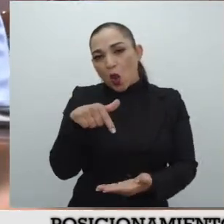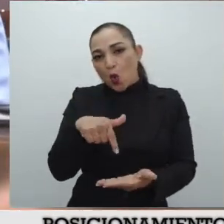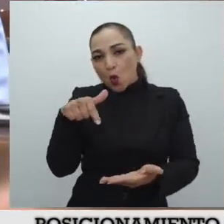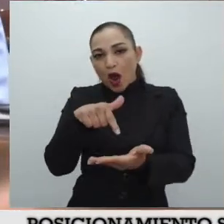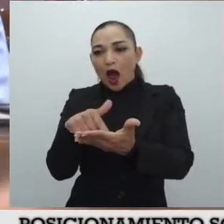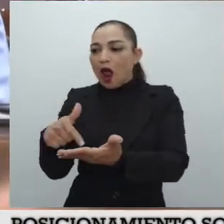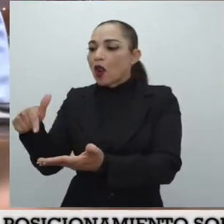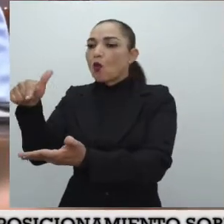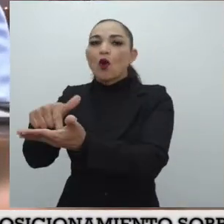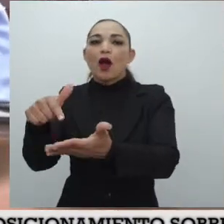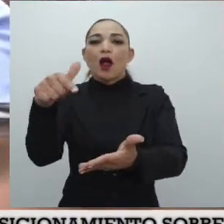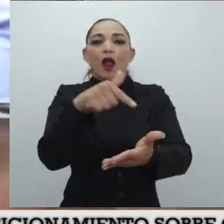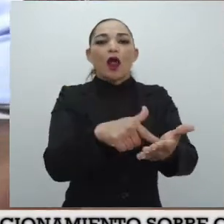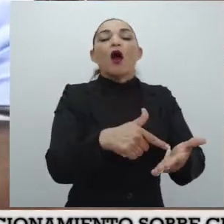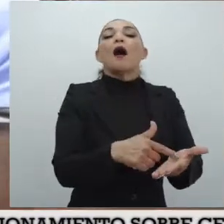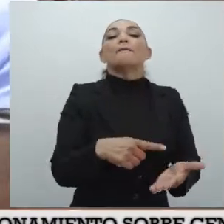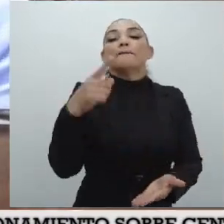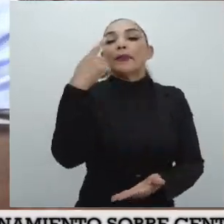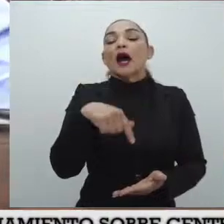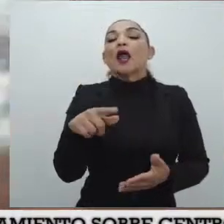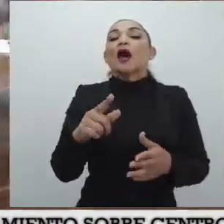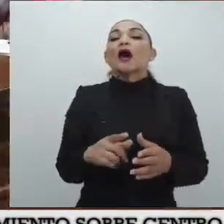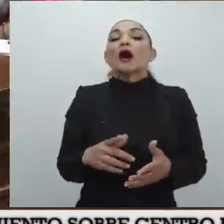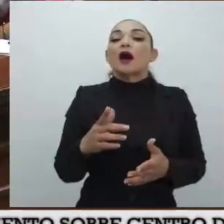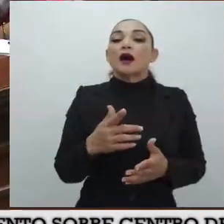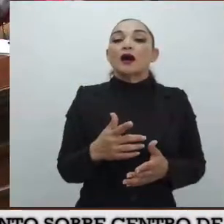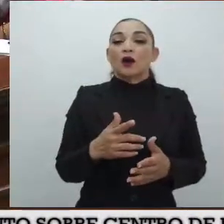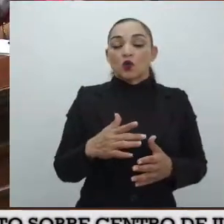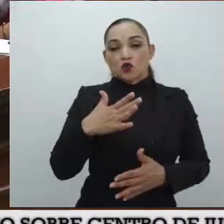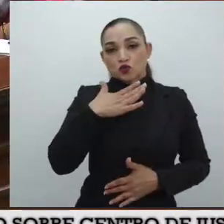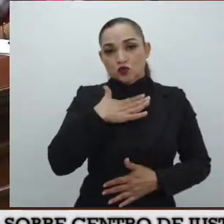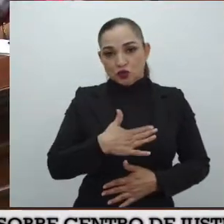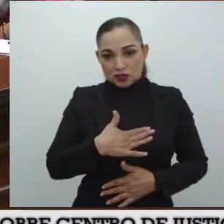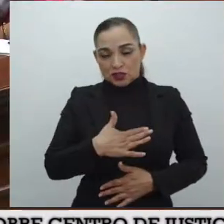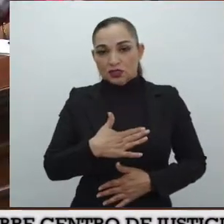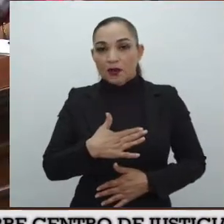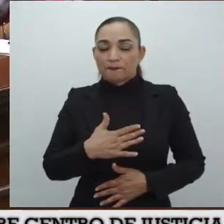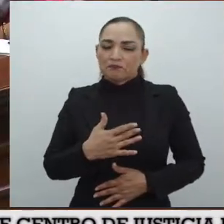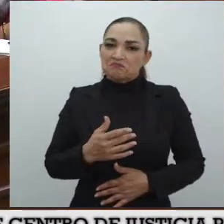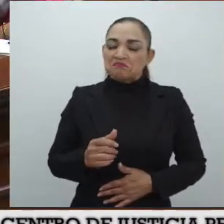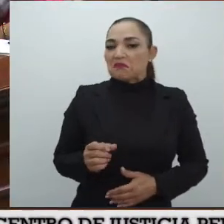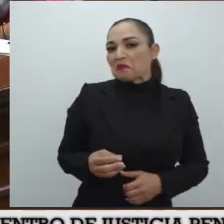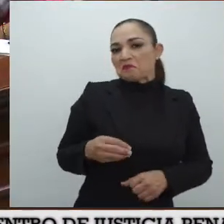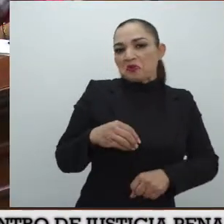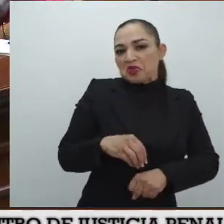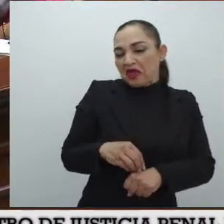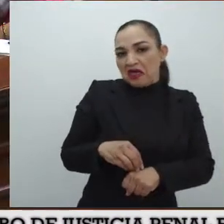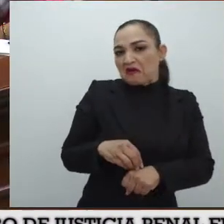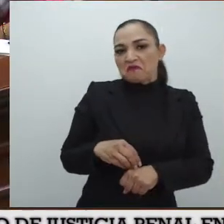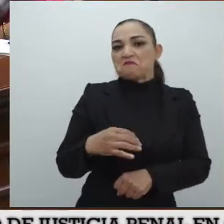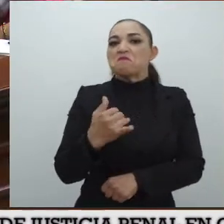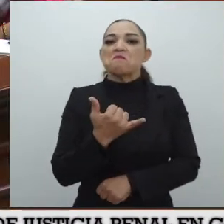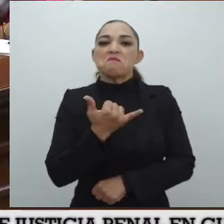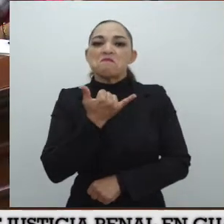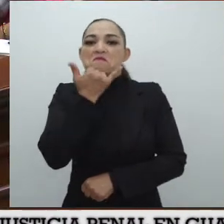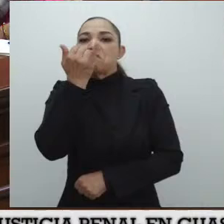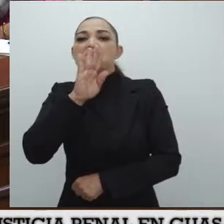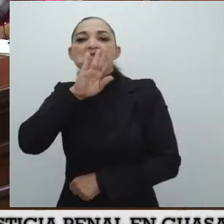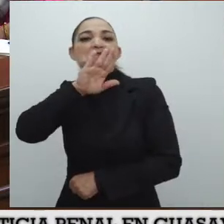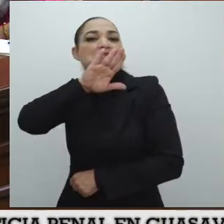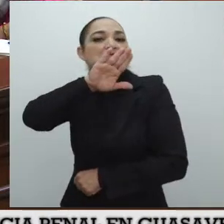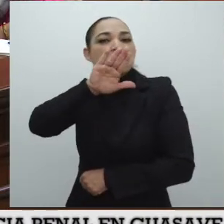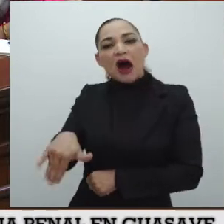los centros de justicia. Y hay que decirlo, se establecieron de manera fría, de manera errónea y de manera